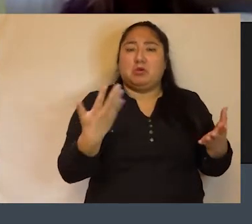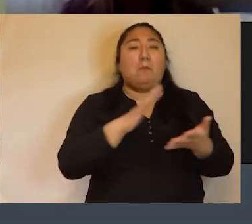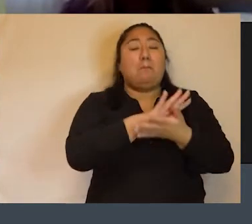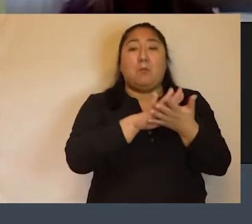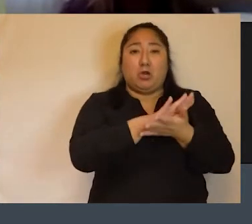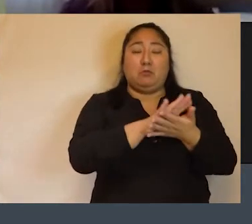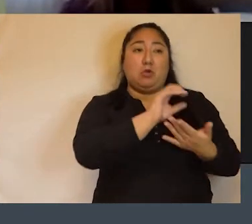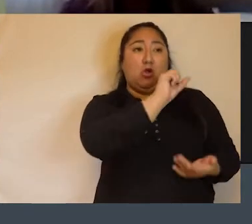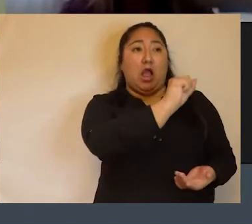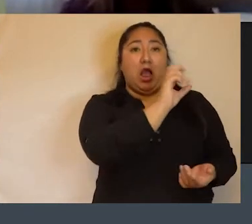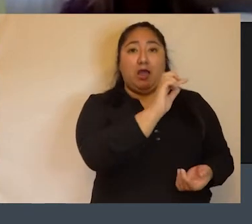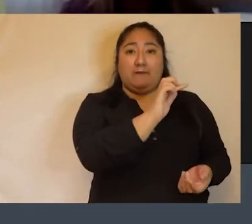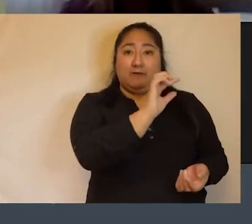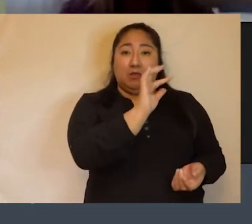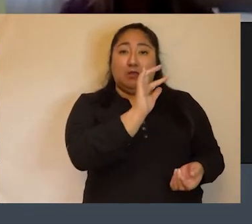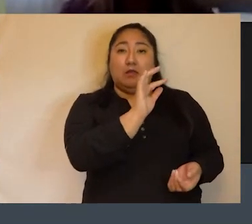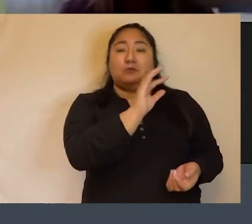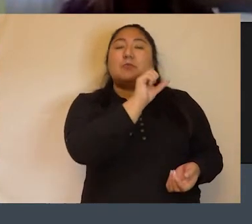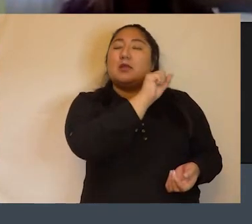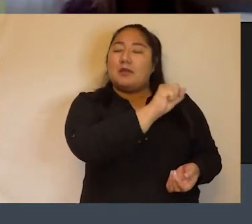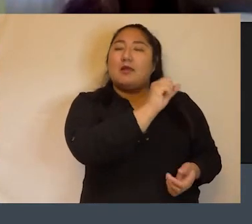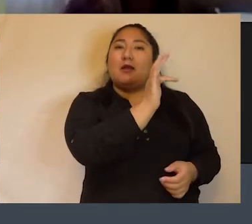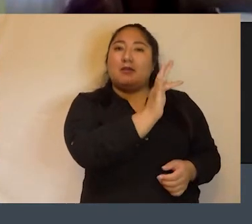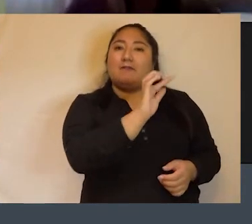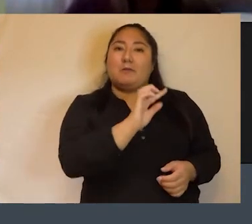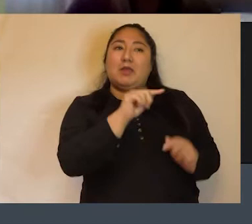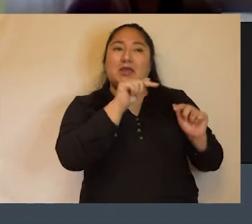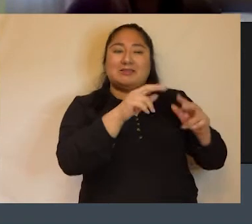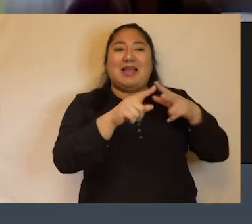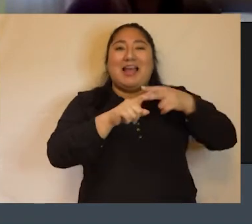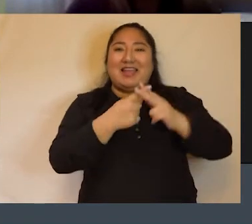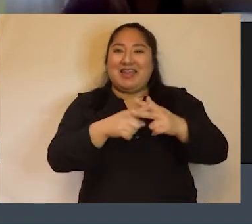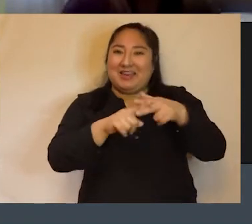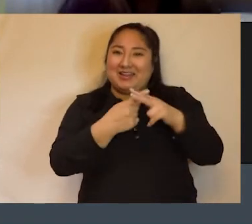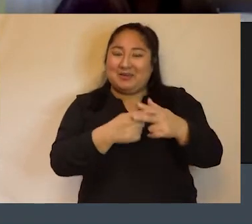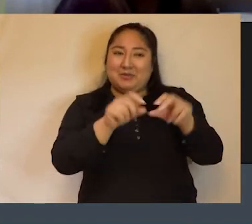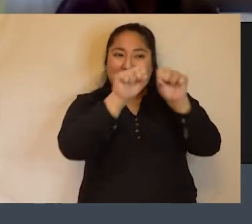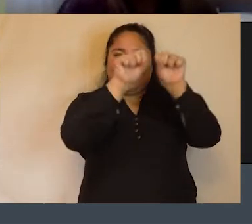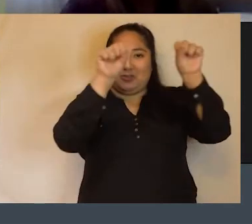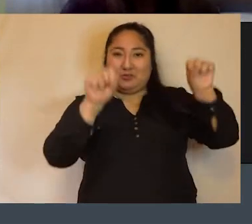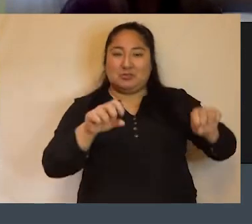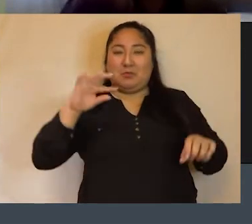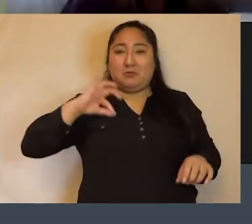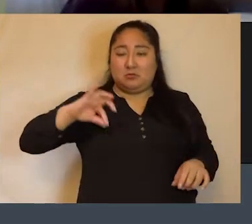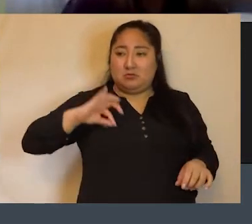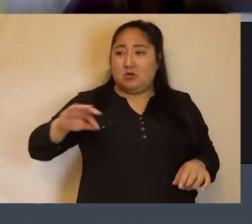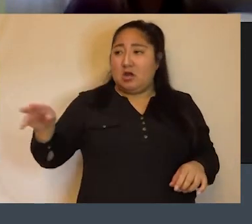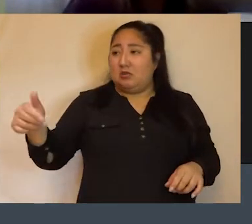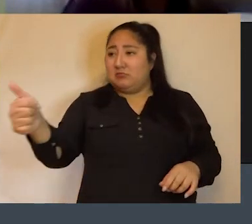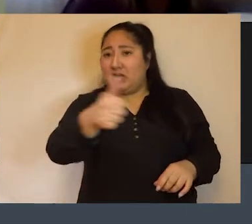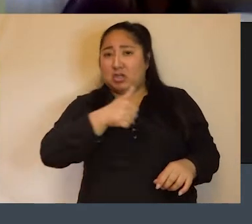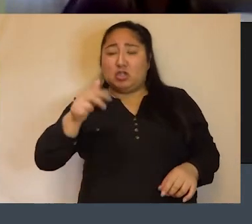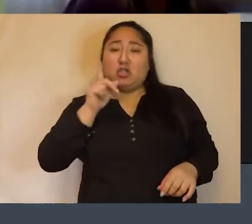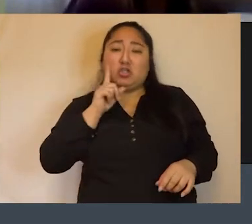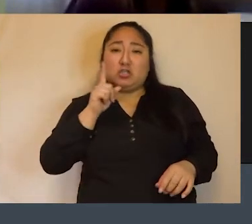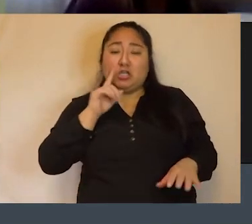ver, las AFPs son una herramienta de un sistema de previsión social que debiéramos